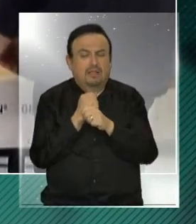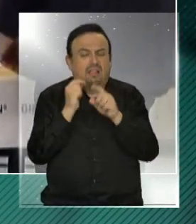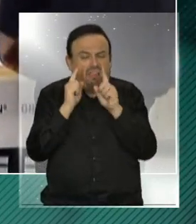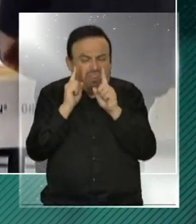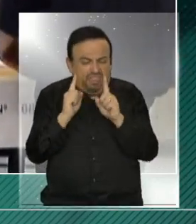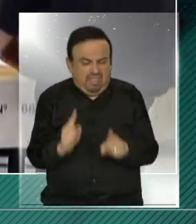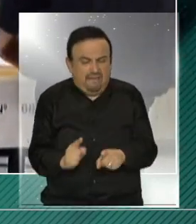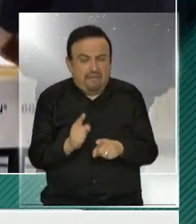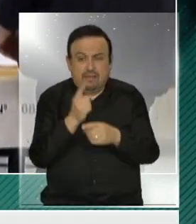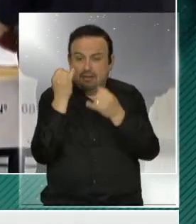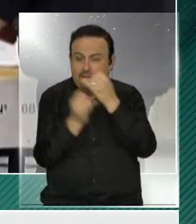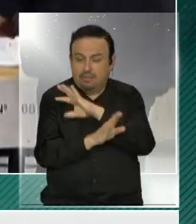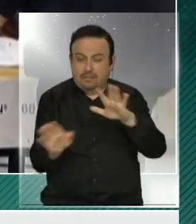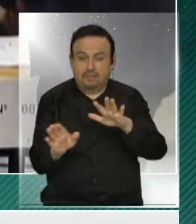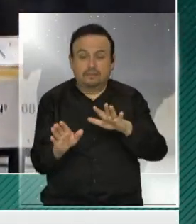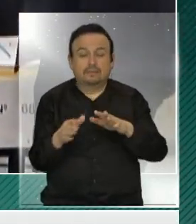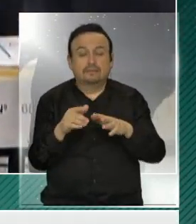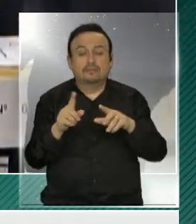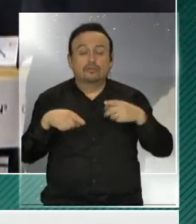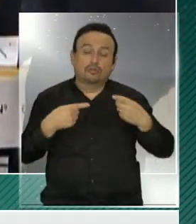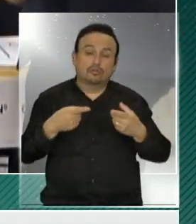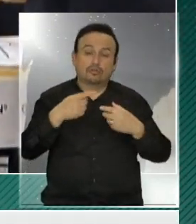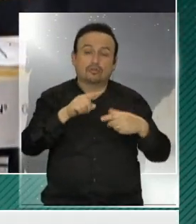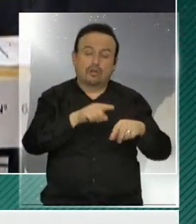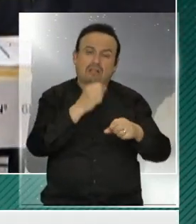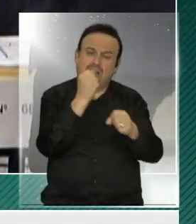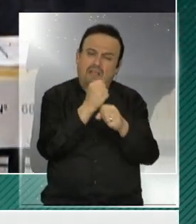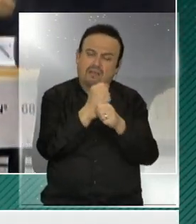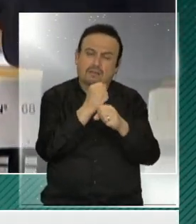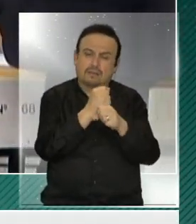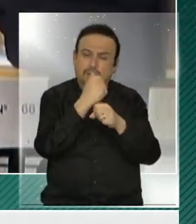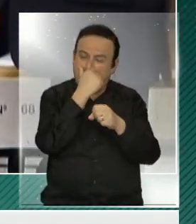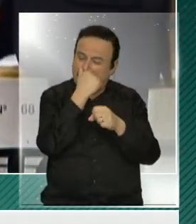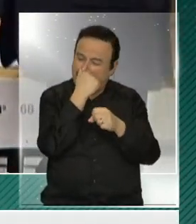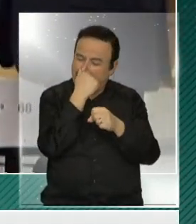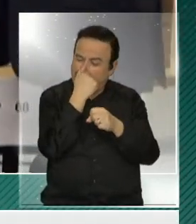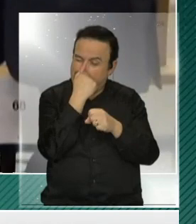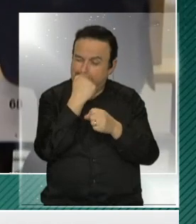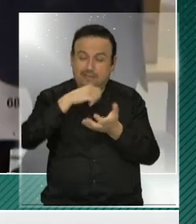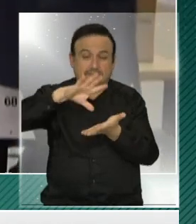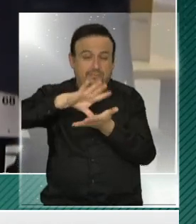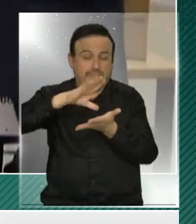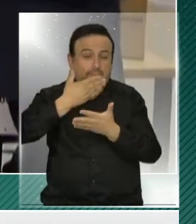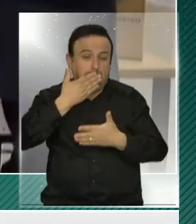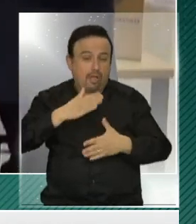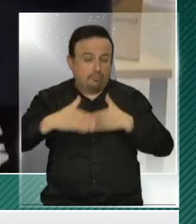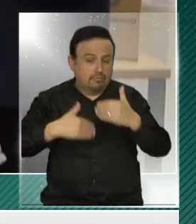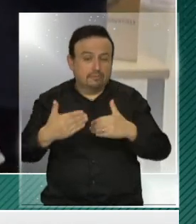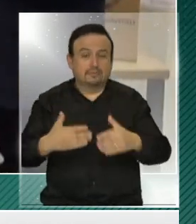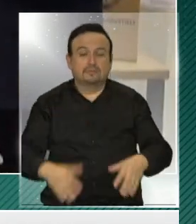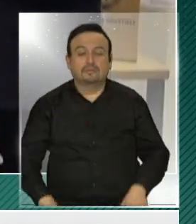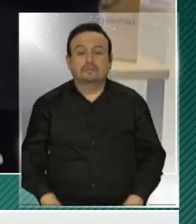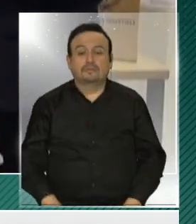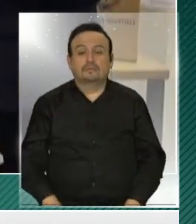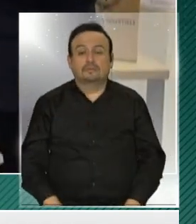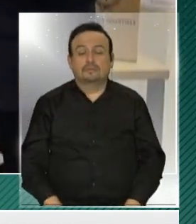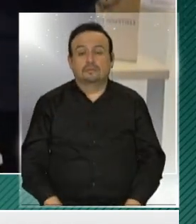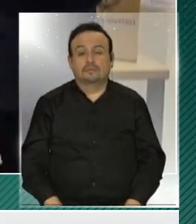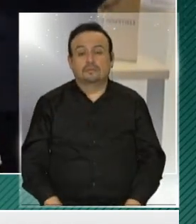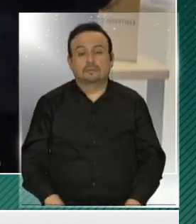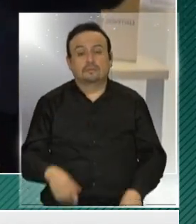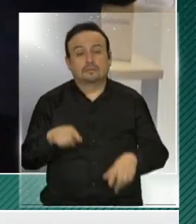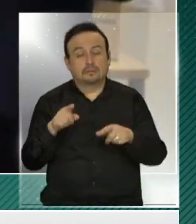todos. Se terminaron el nosotros y el ellos y todos vamos a trabajar por un país mejor. Así que después